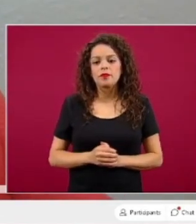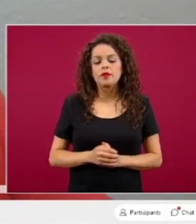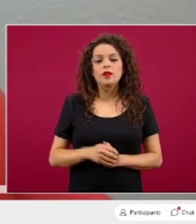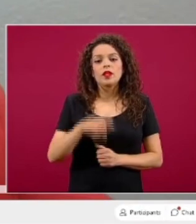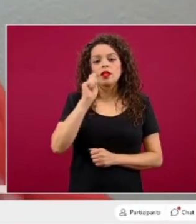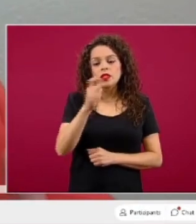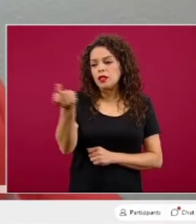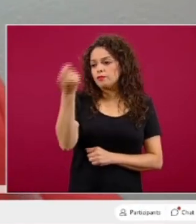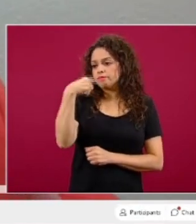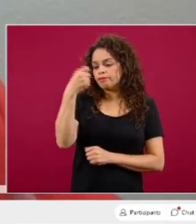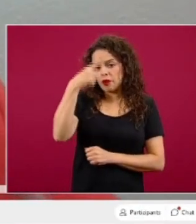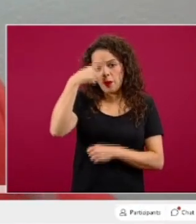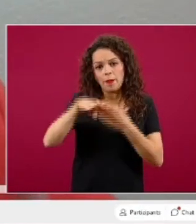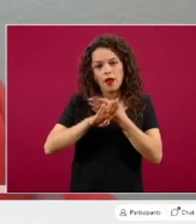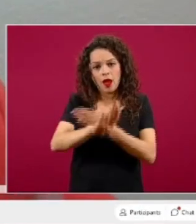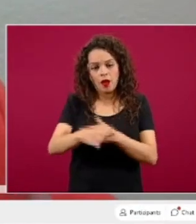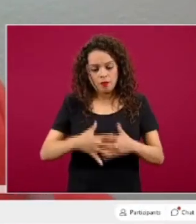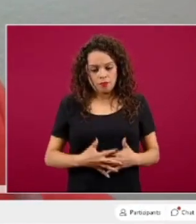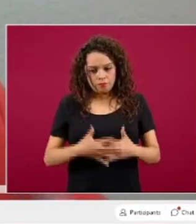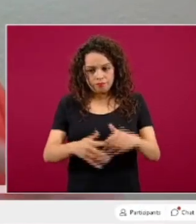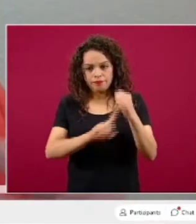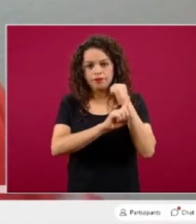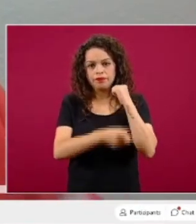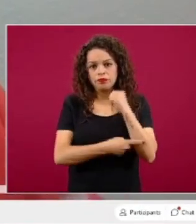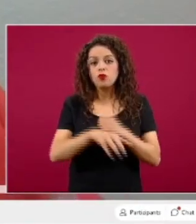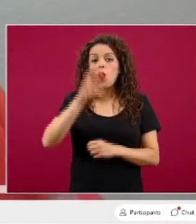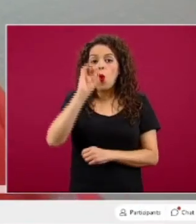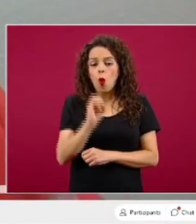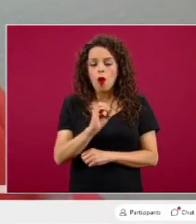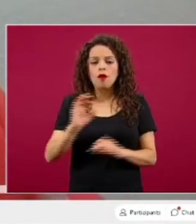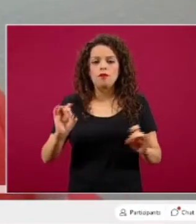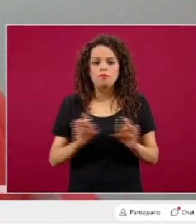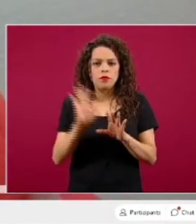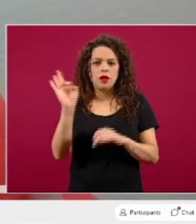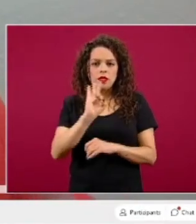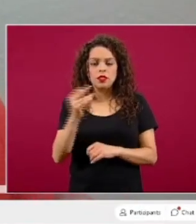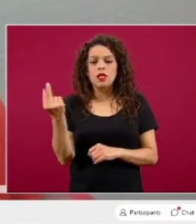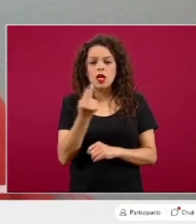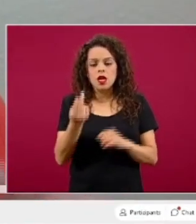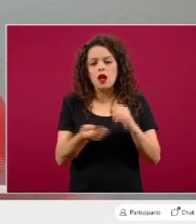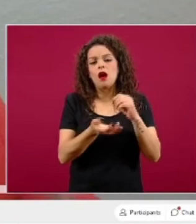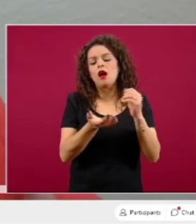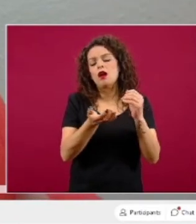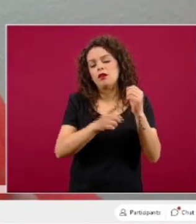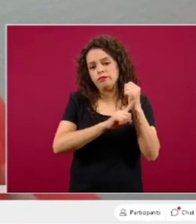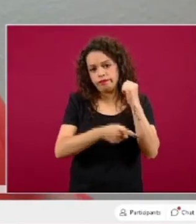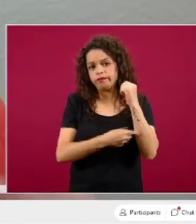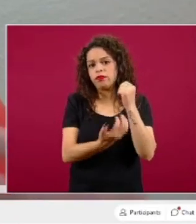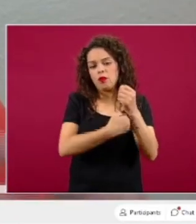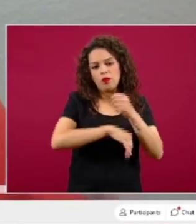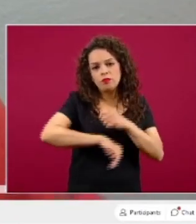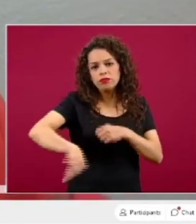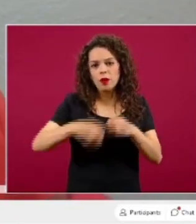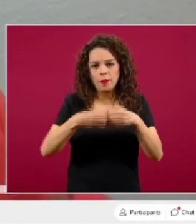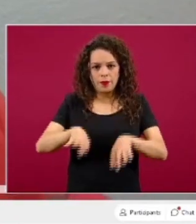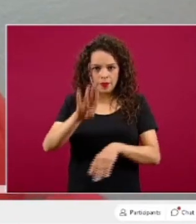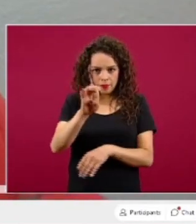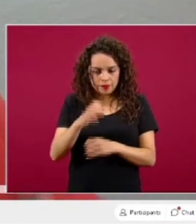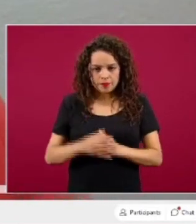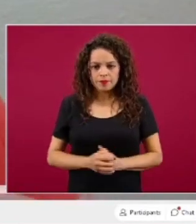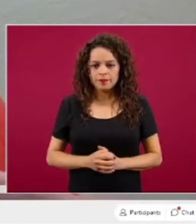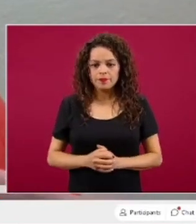seguro, y hacer que el sistema de salud sea un sistema de salud que le dé un servicio de